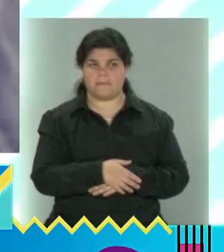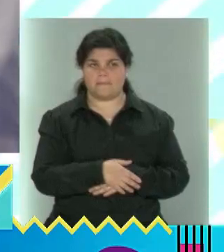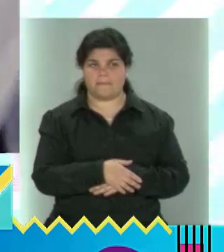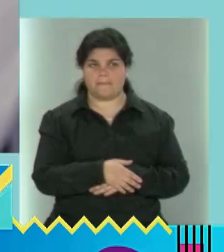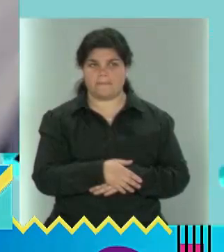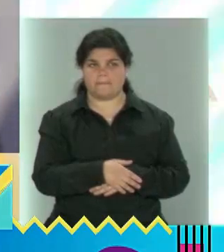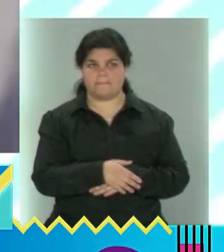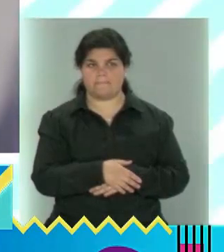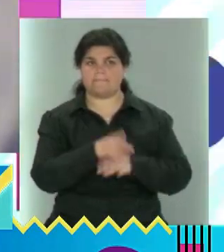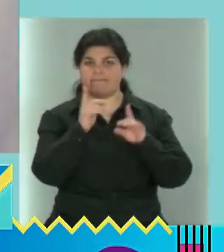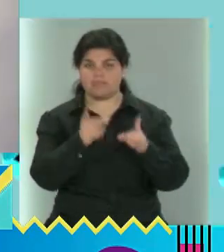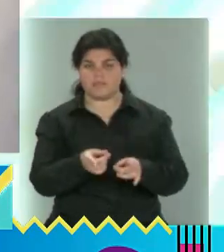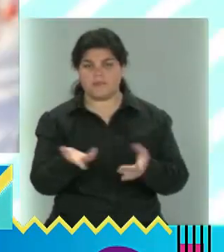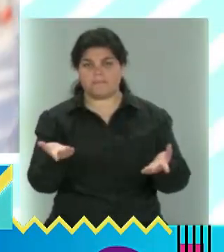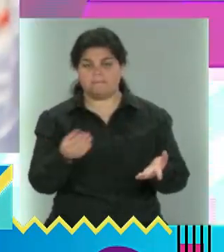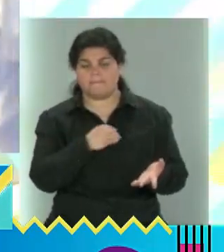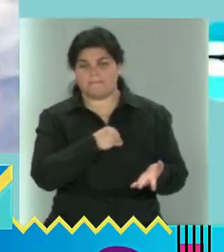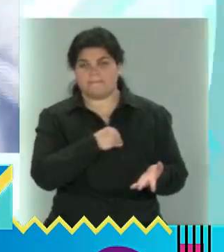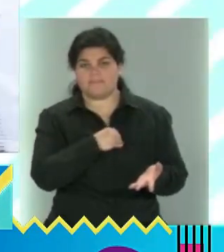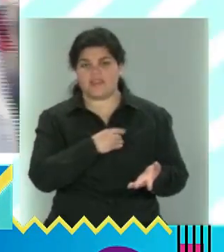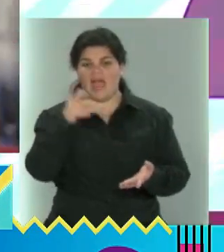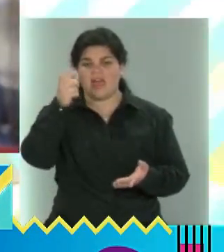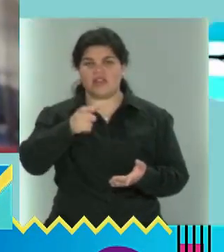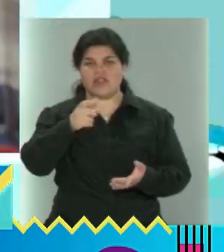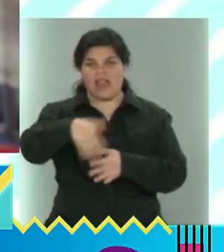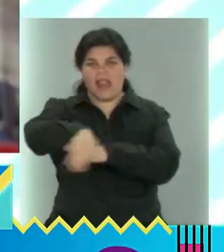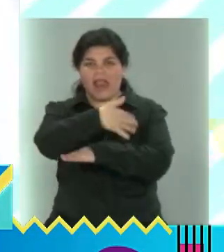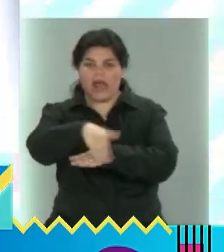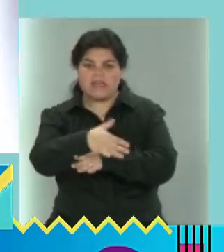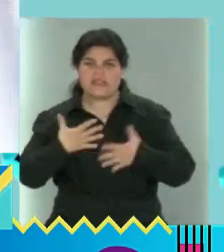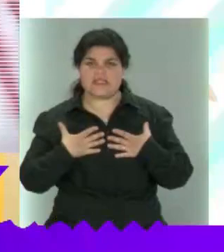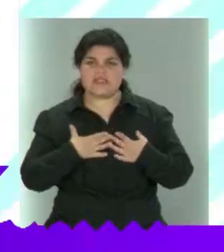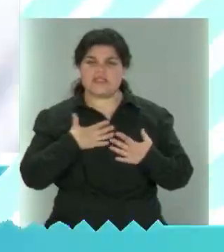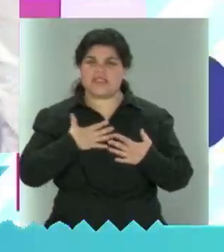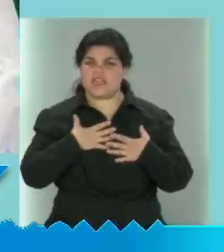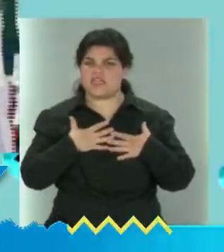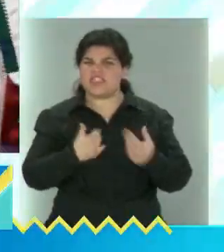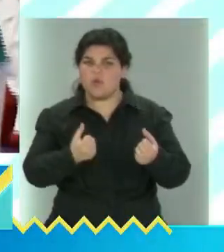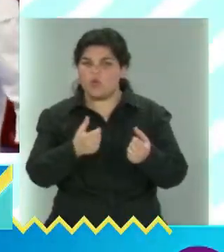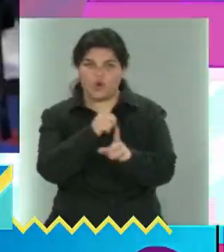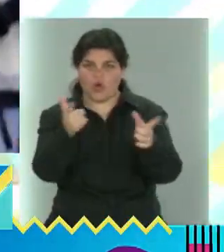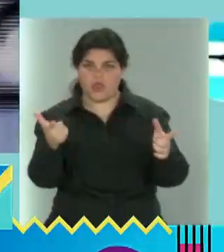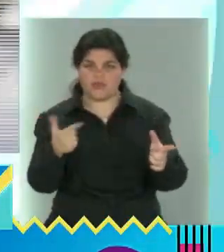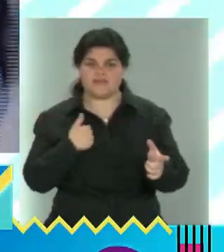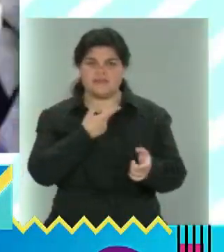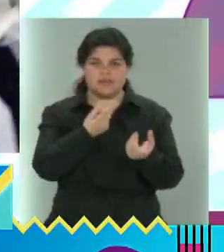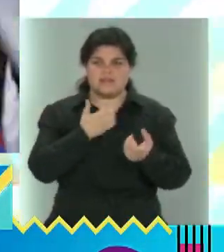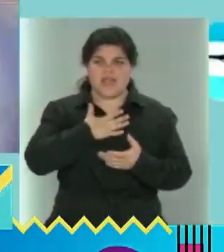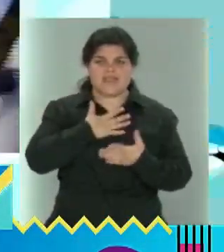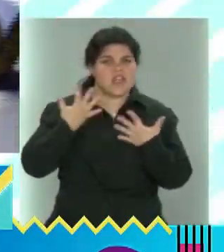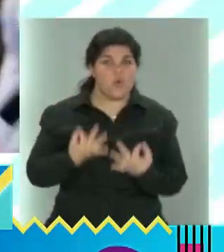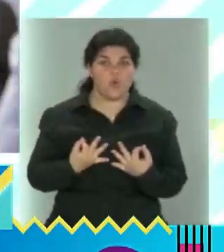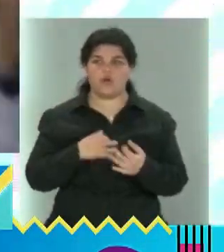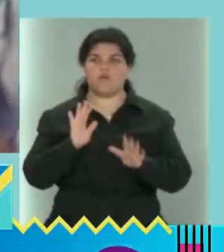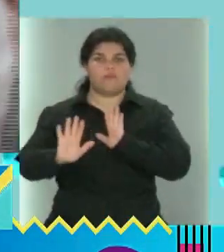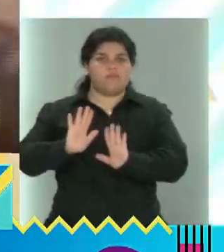¿cómo que se llama? También, lamentablemente, por la inseguridad que hay en la calle, uno busca un poco la defensa personal y sentir seguridad. Entonces,